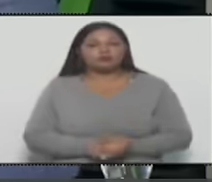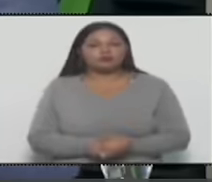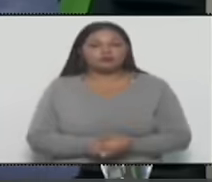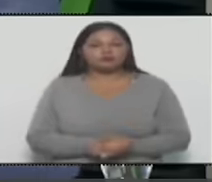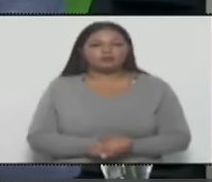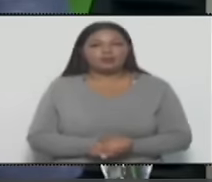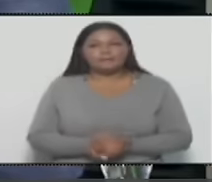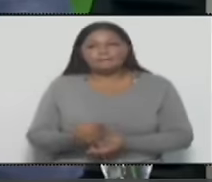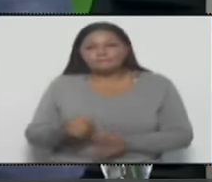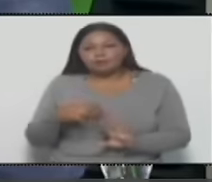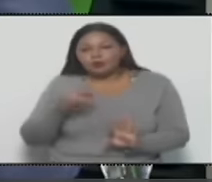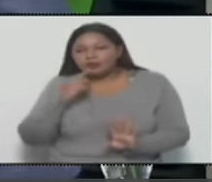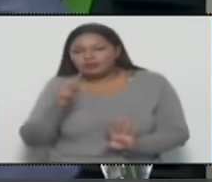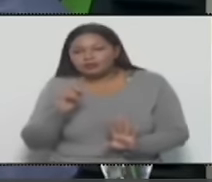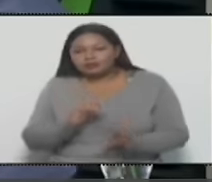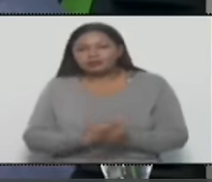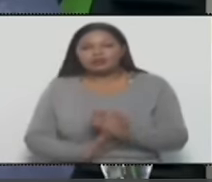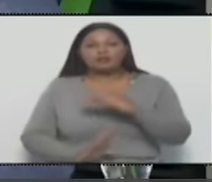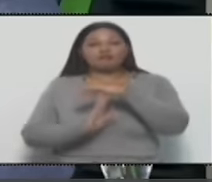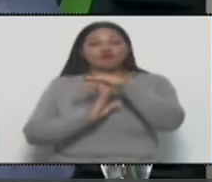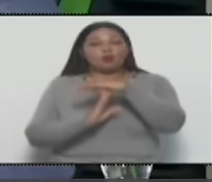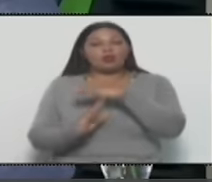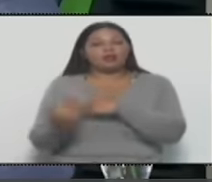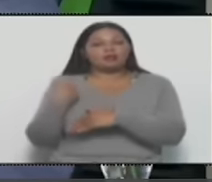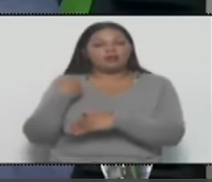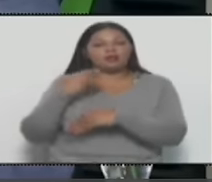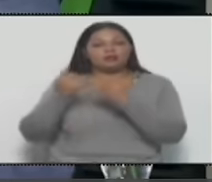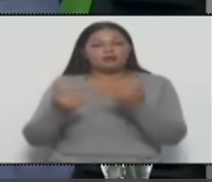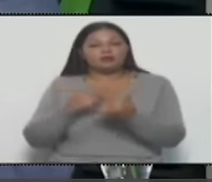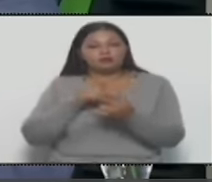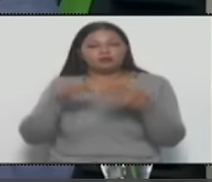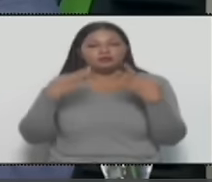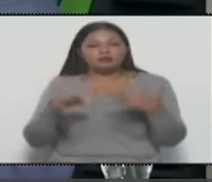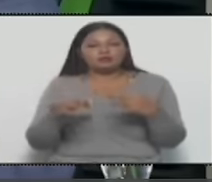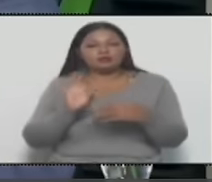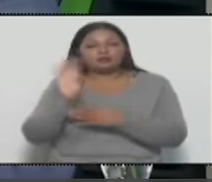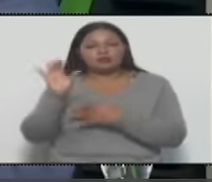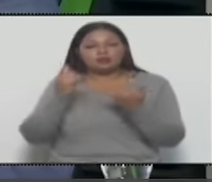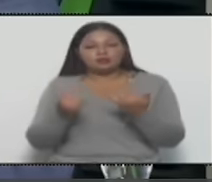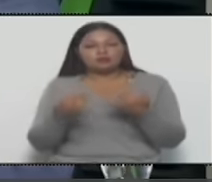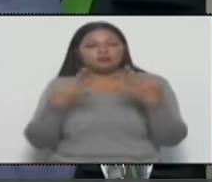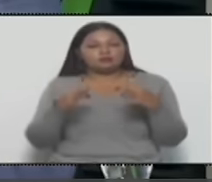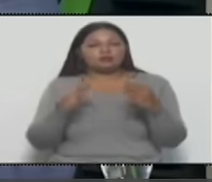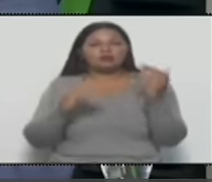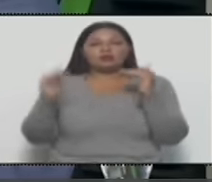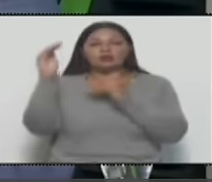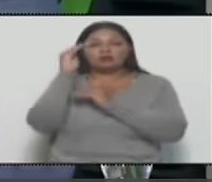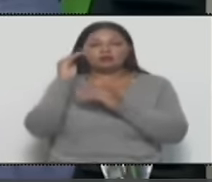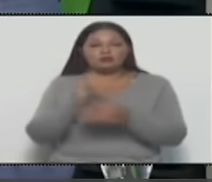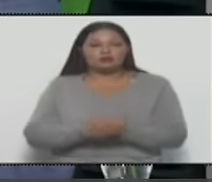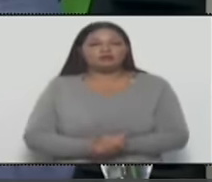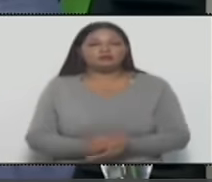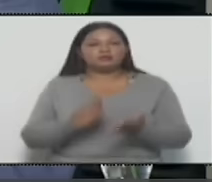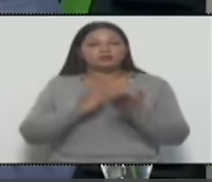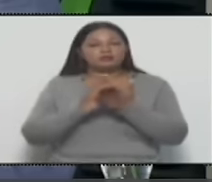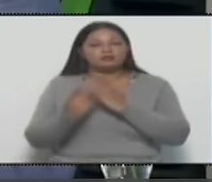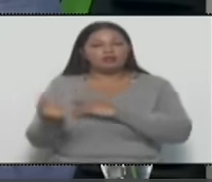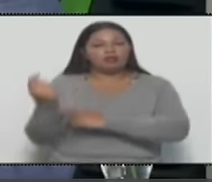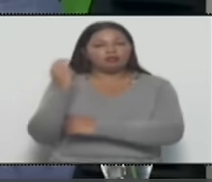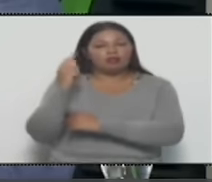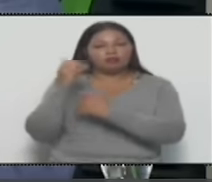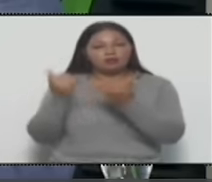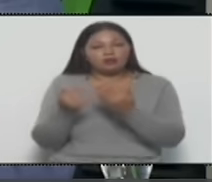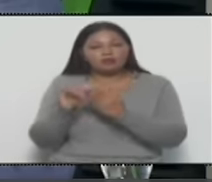vamos a decirlo de esta manera, se detuvo este ataque y simplemente el Patria otra vez vuelve a estar arriba. O sea, eso, siempre esos ataques